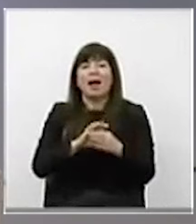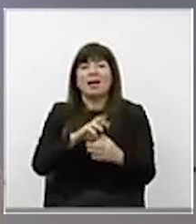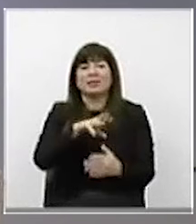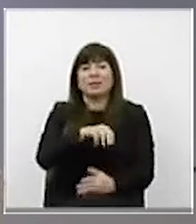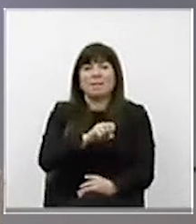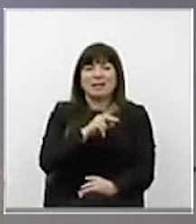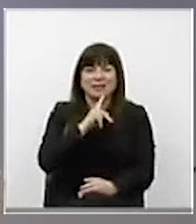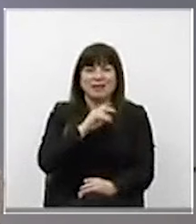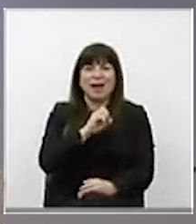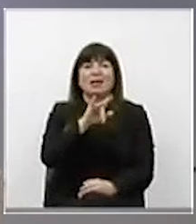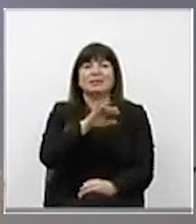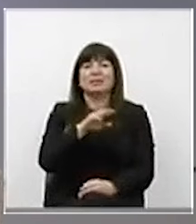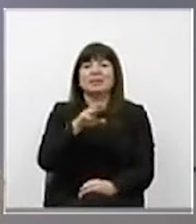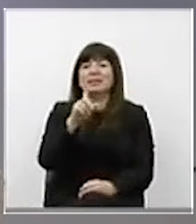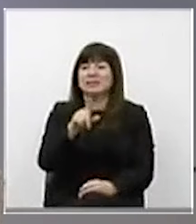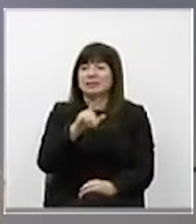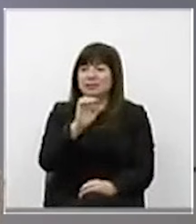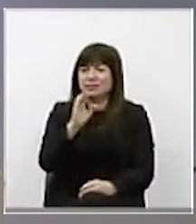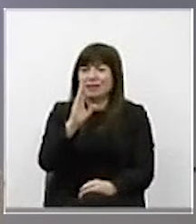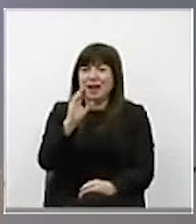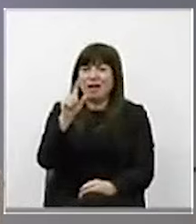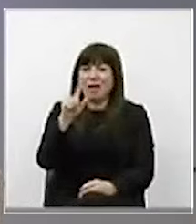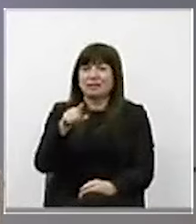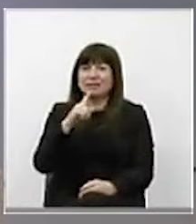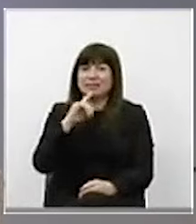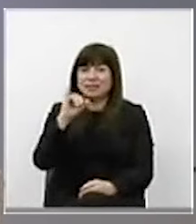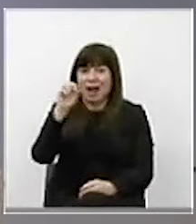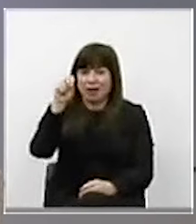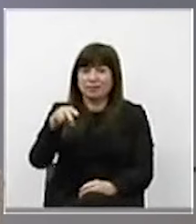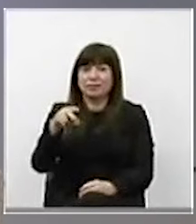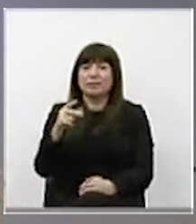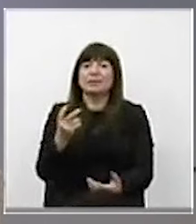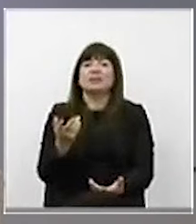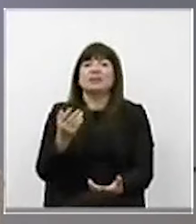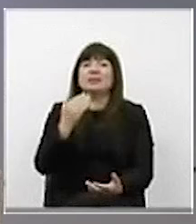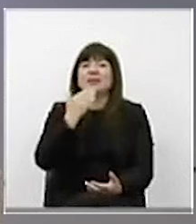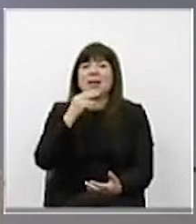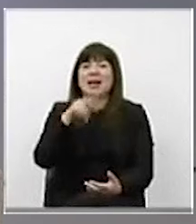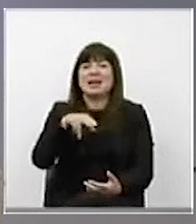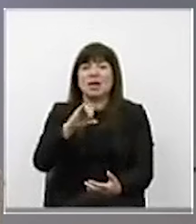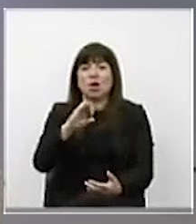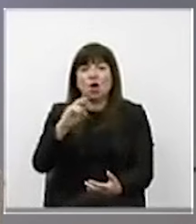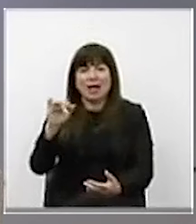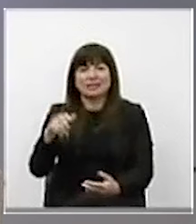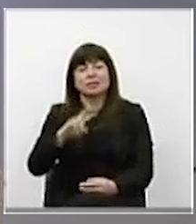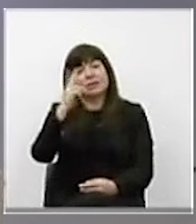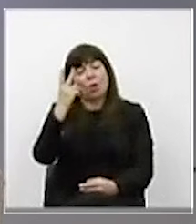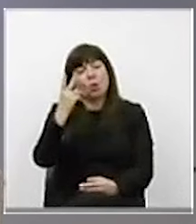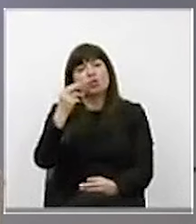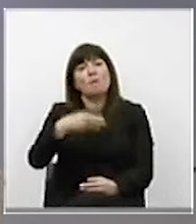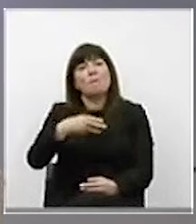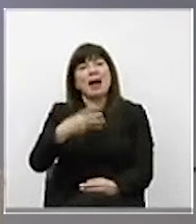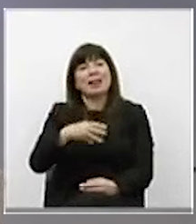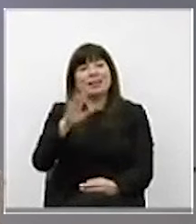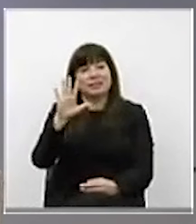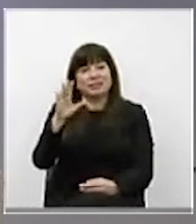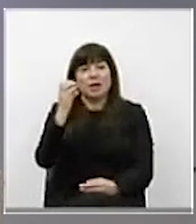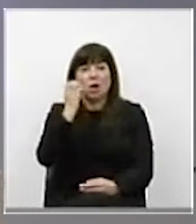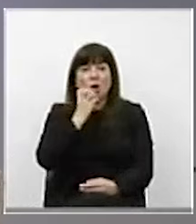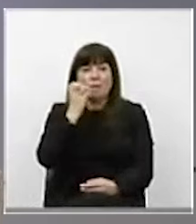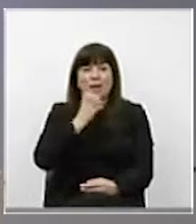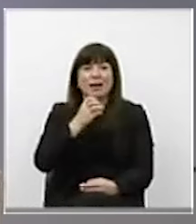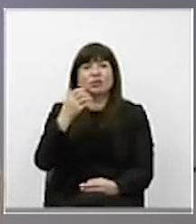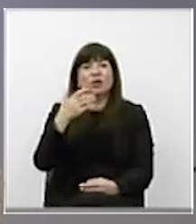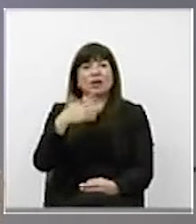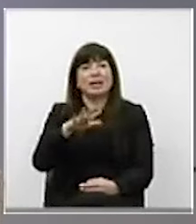gracias, Sebastián, gracias, Nicolás. Y los dejo invitados al segundo capítulo de este ciclo, que va a ser el martes 5 de mayo, a